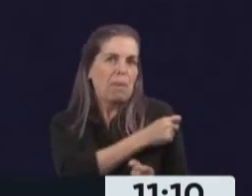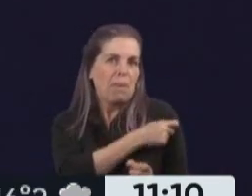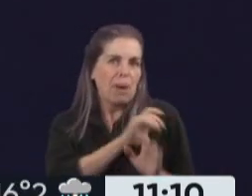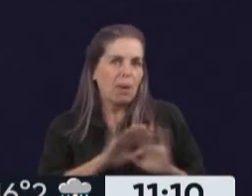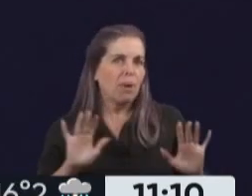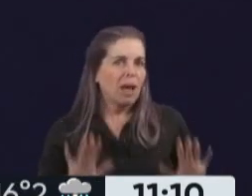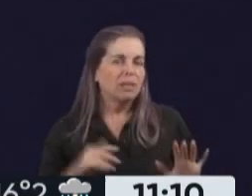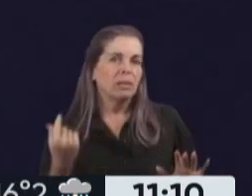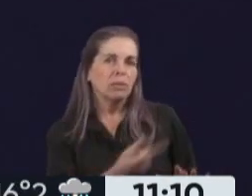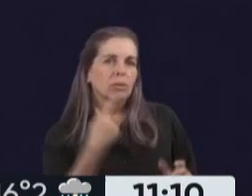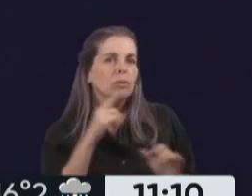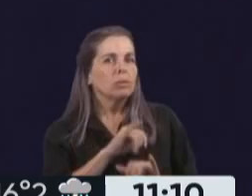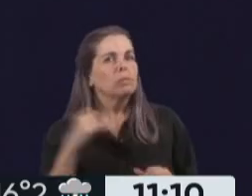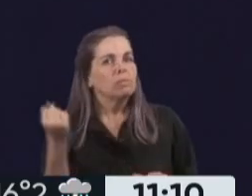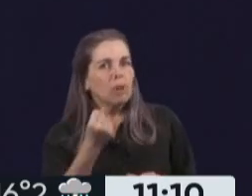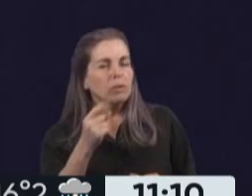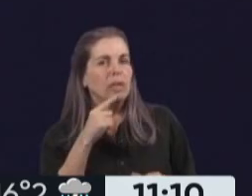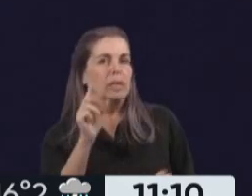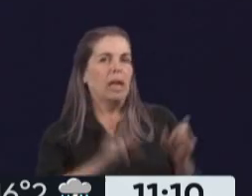promoviendo siempre, por supuesto, que la gente se cuide.